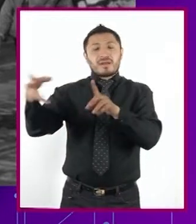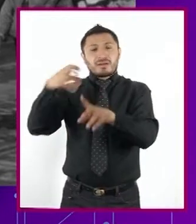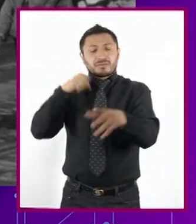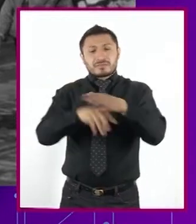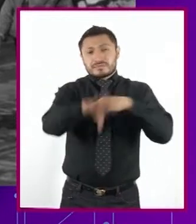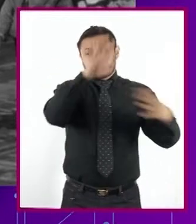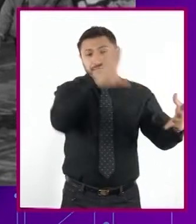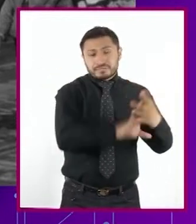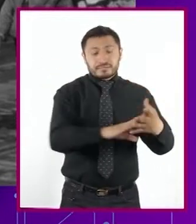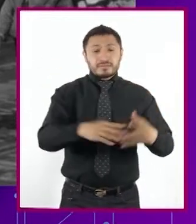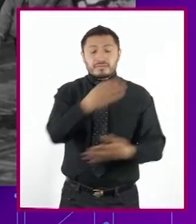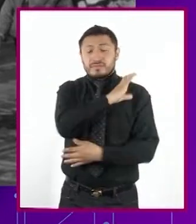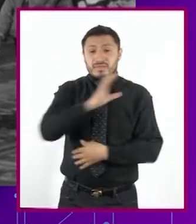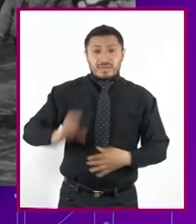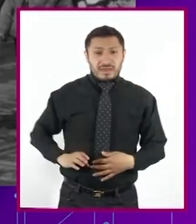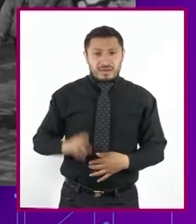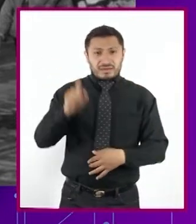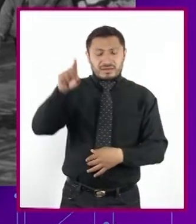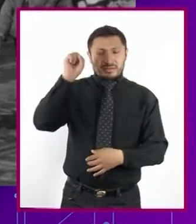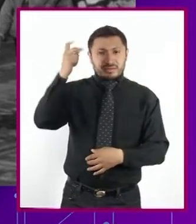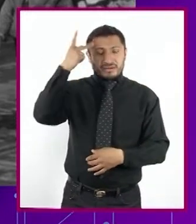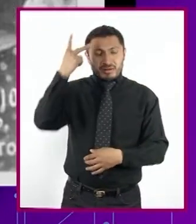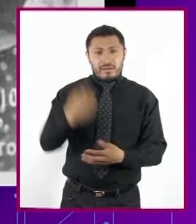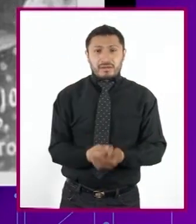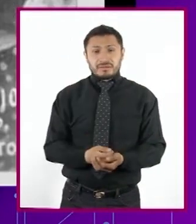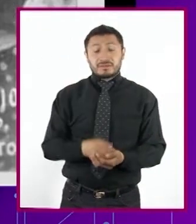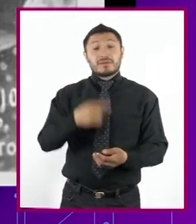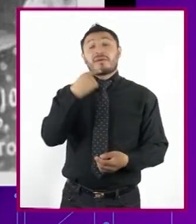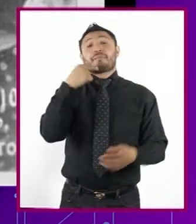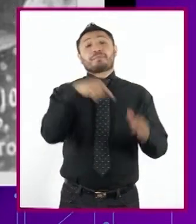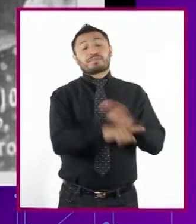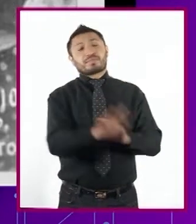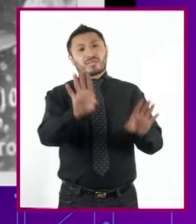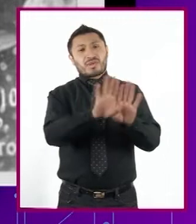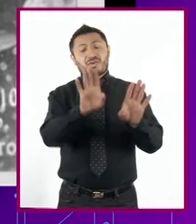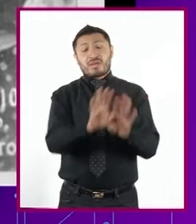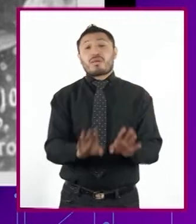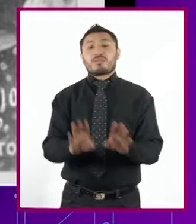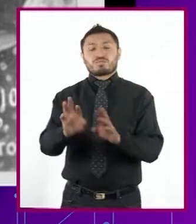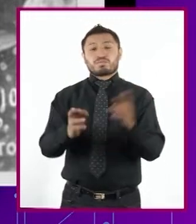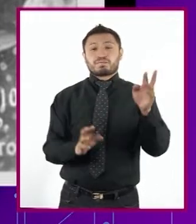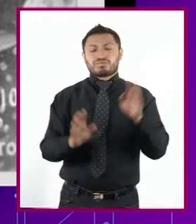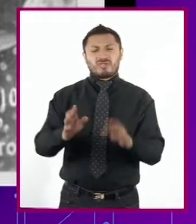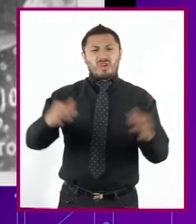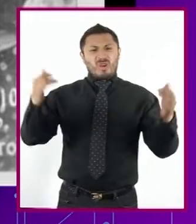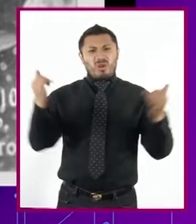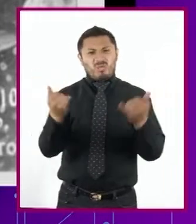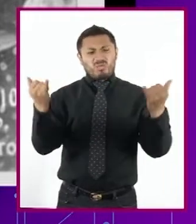candidato antirreeleccionista en San Luis Potosí, acusándolo de incitar a la rebelión.